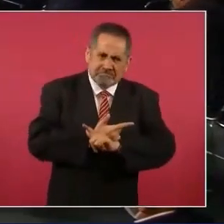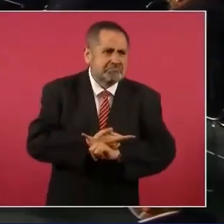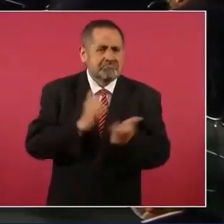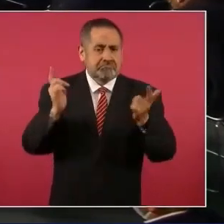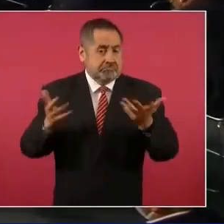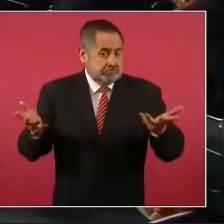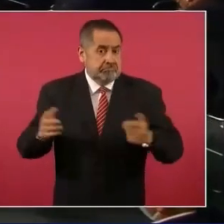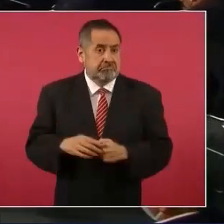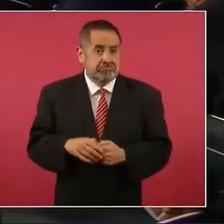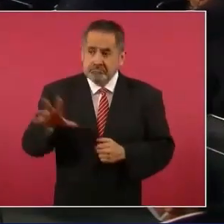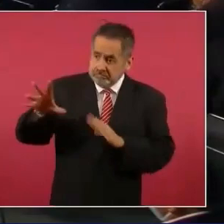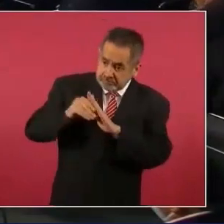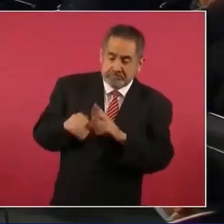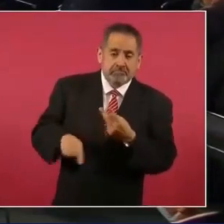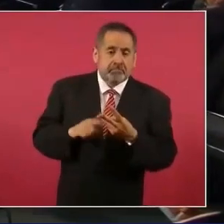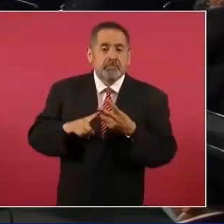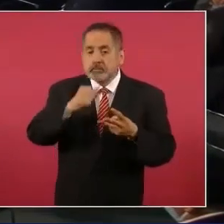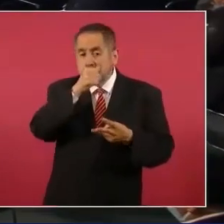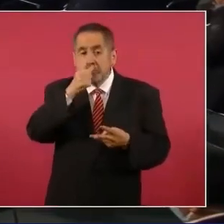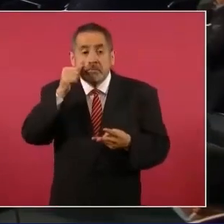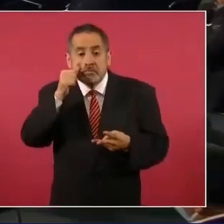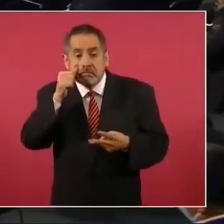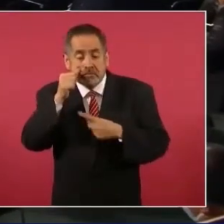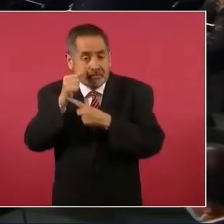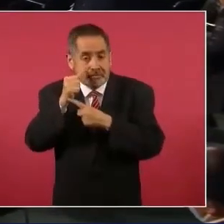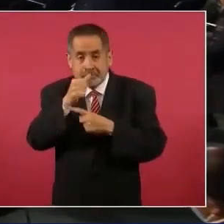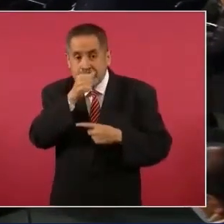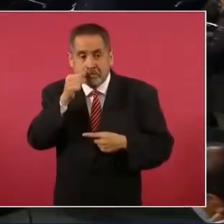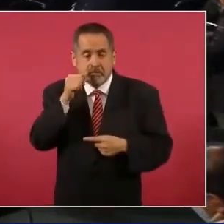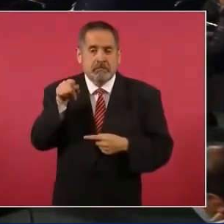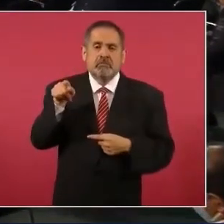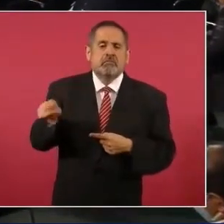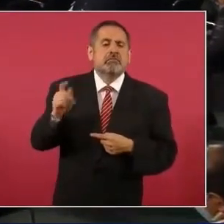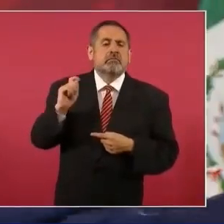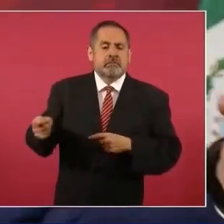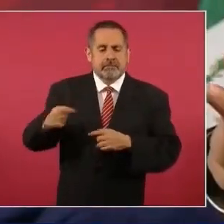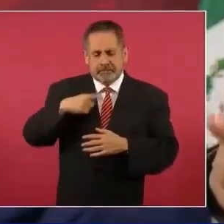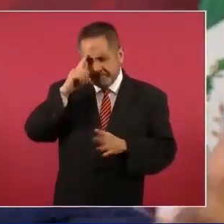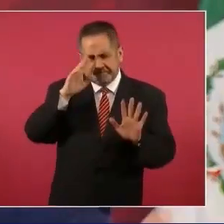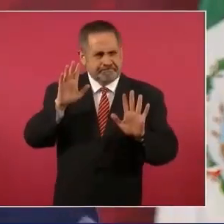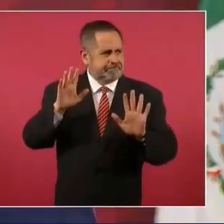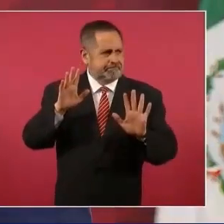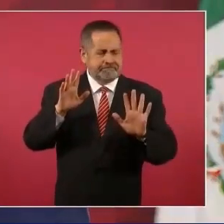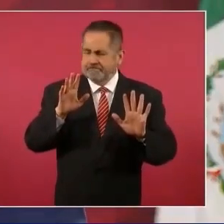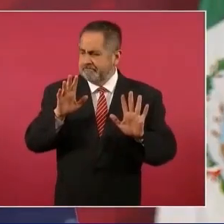En Juárez, que fue el que separa